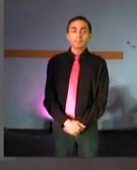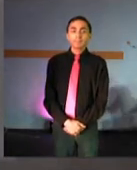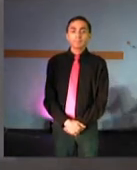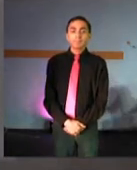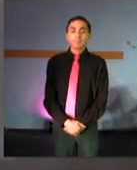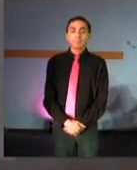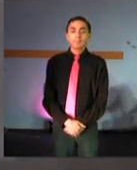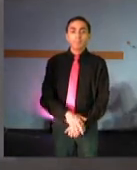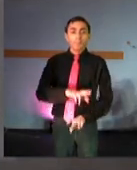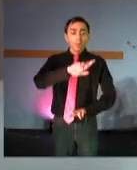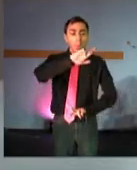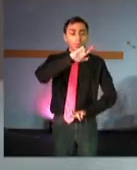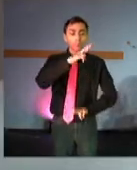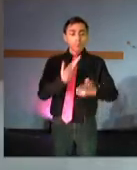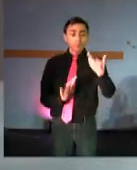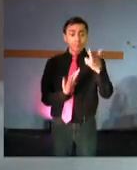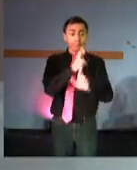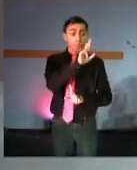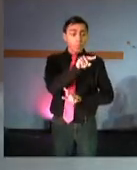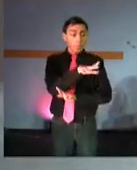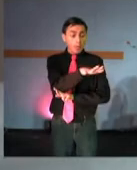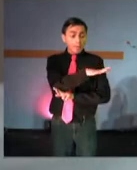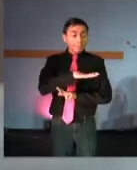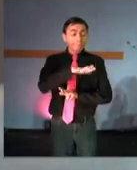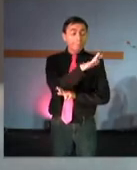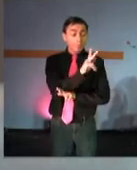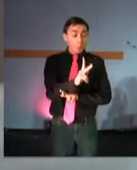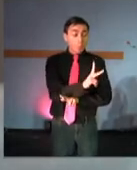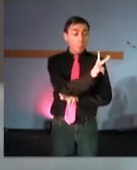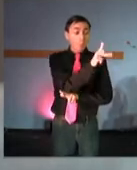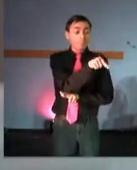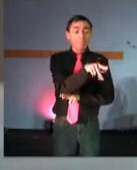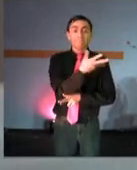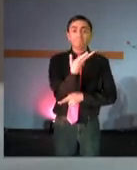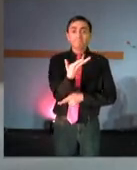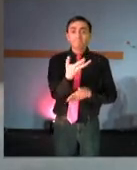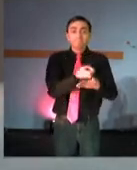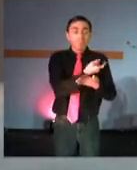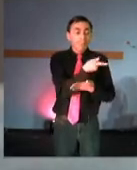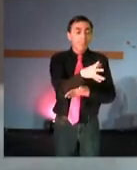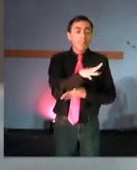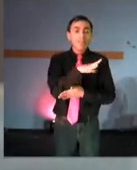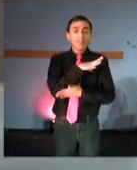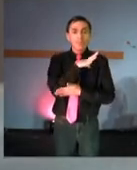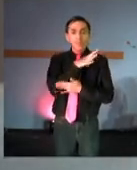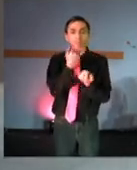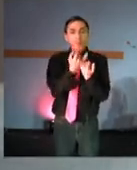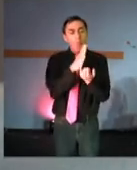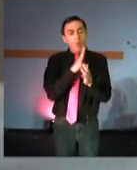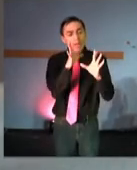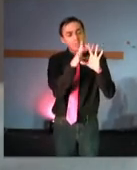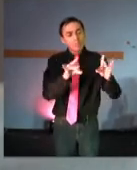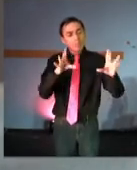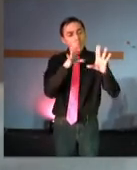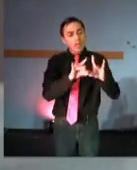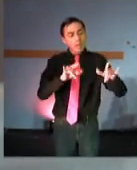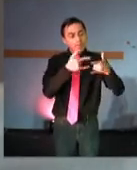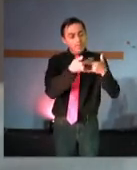Una revolución que levantó un pueblo entero no podía dejar de tener también sus narradores, sus cantores, sus